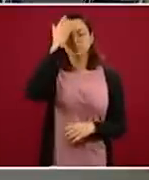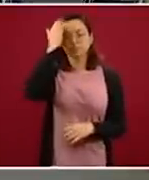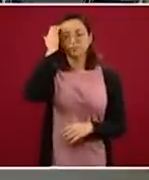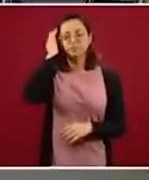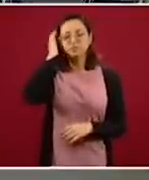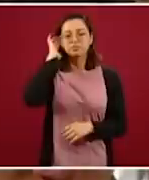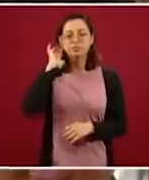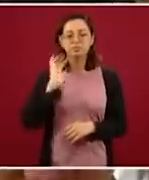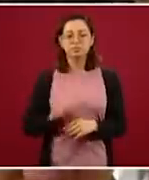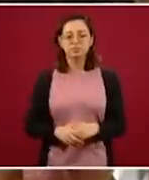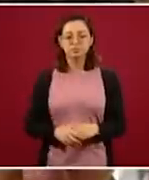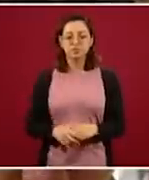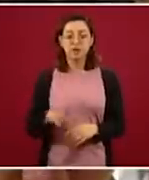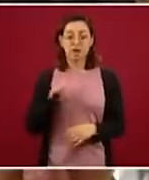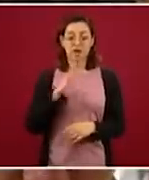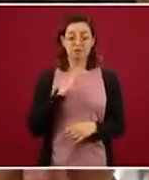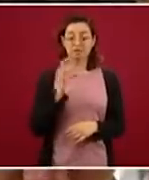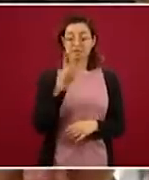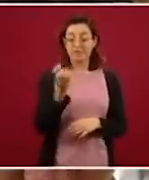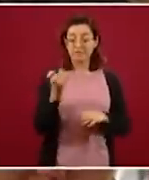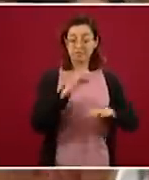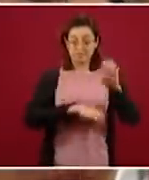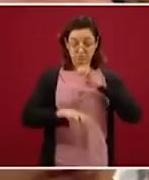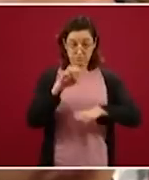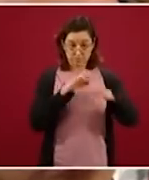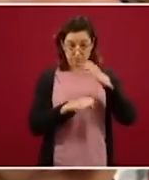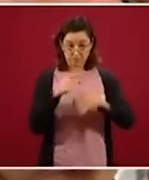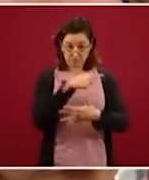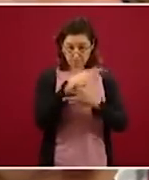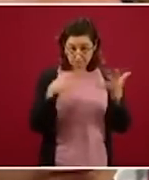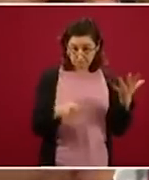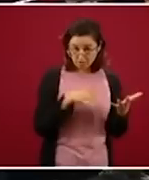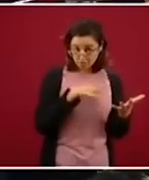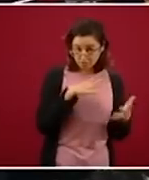menciona estarían los 300 empresarios entonces? No, a ver…